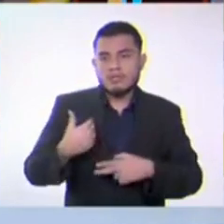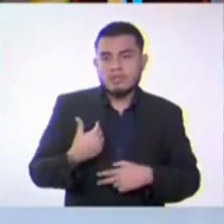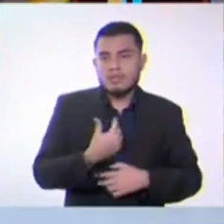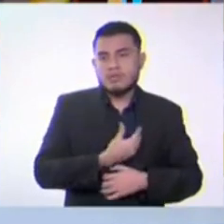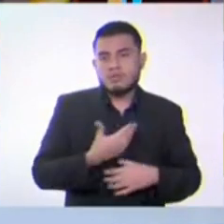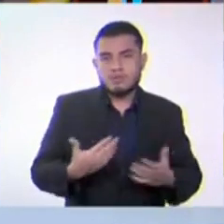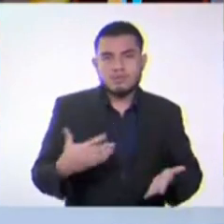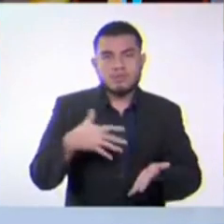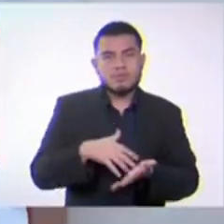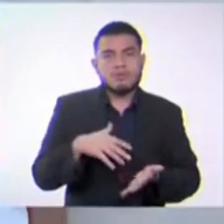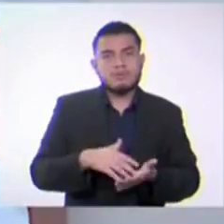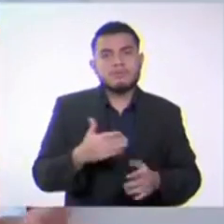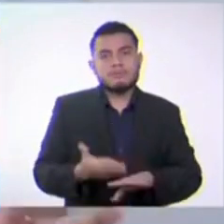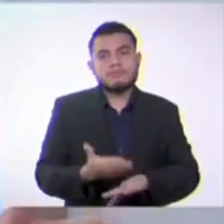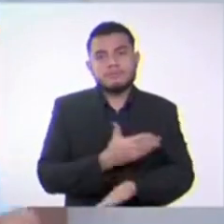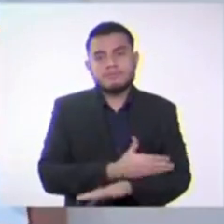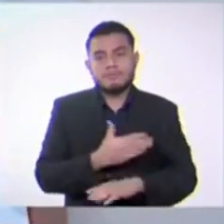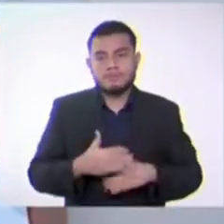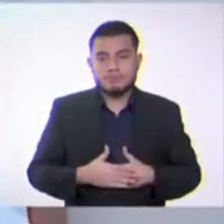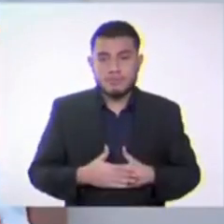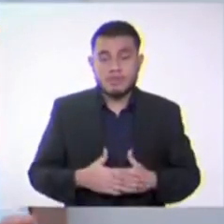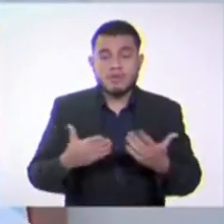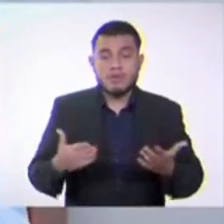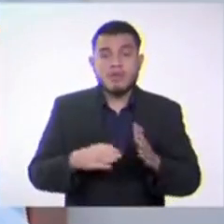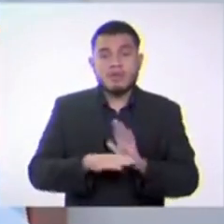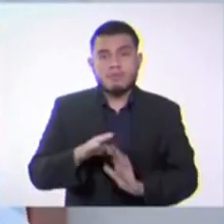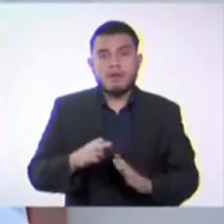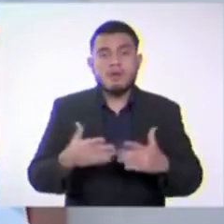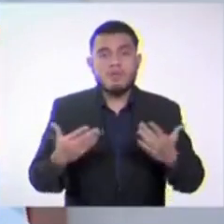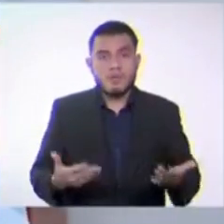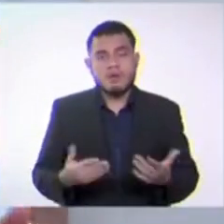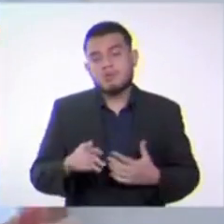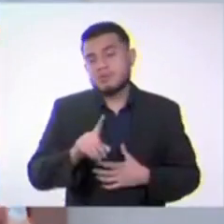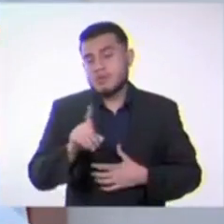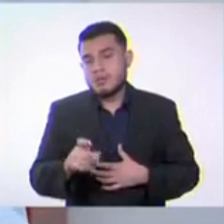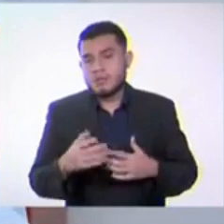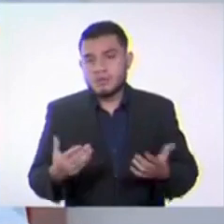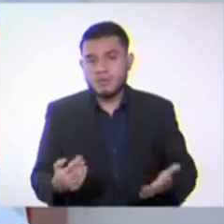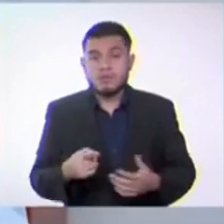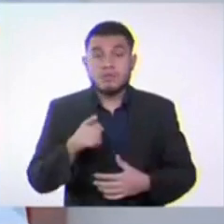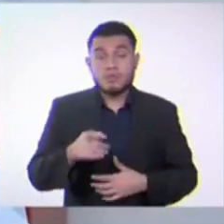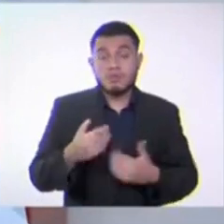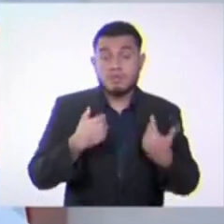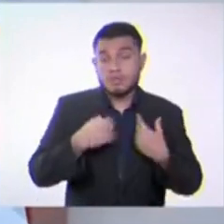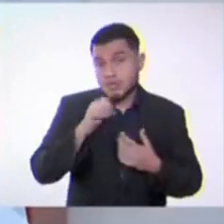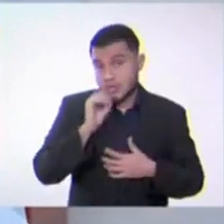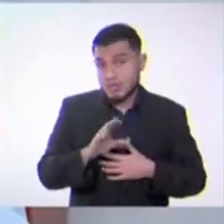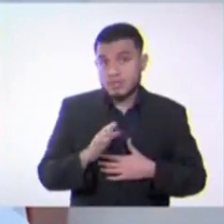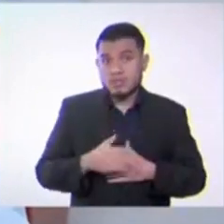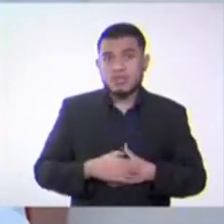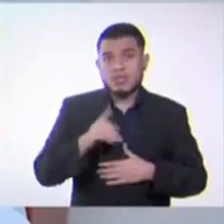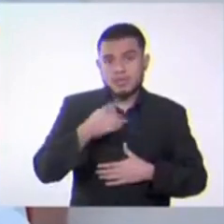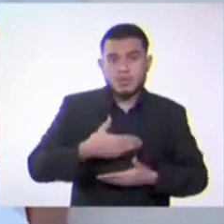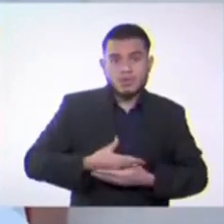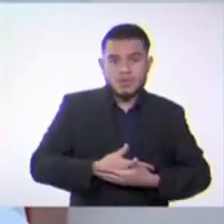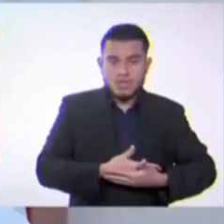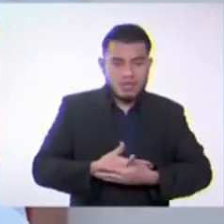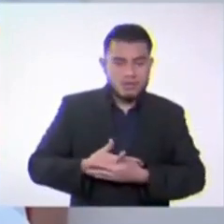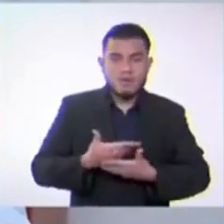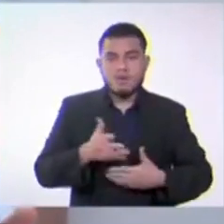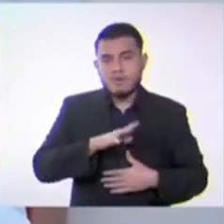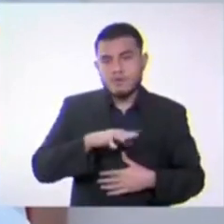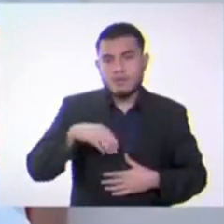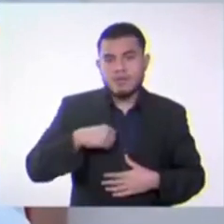pueblos antecesores. Es más, cuando te pregunten, tienes que decir que eres hijo y descendiente